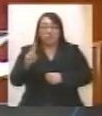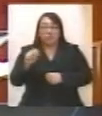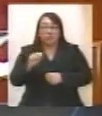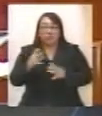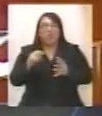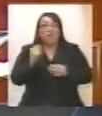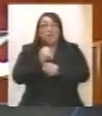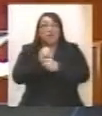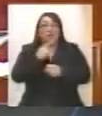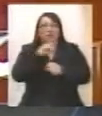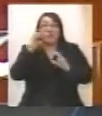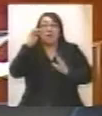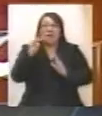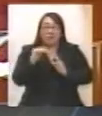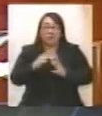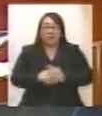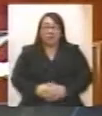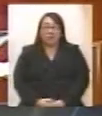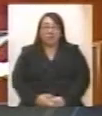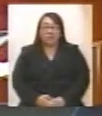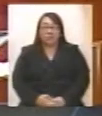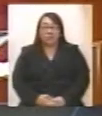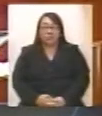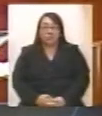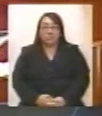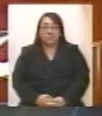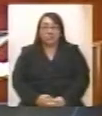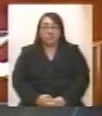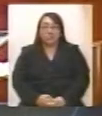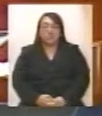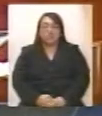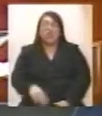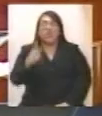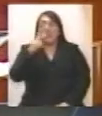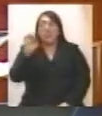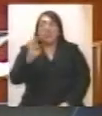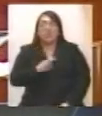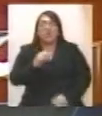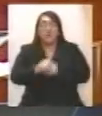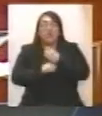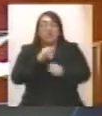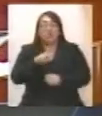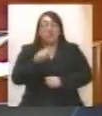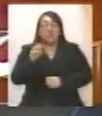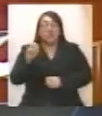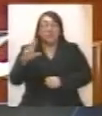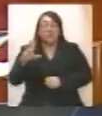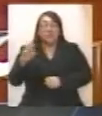laboral, y de 20 puntos porcentuales adicionales al año 2030.